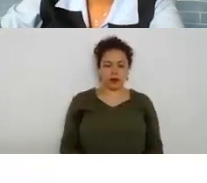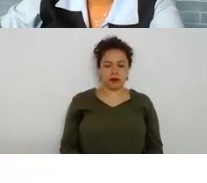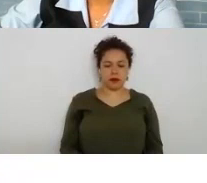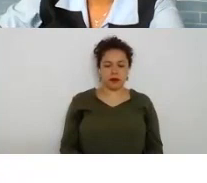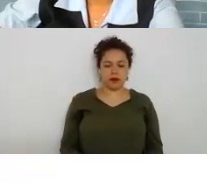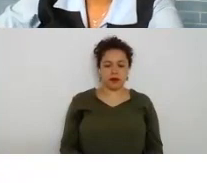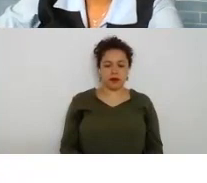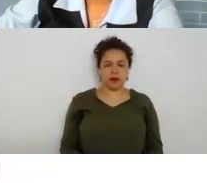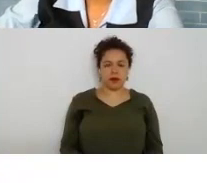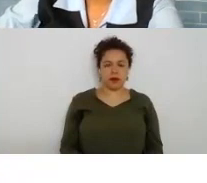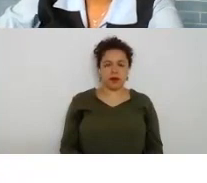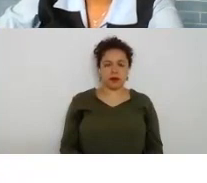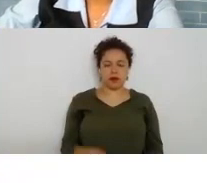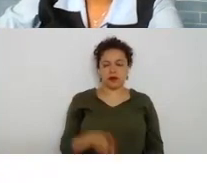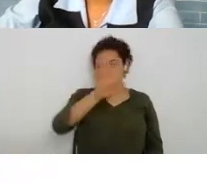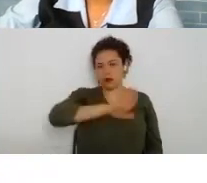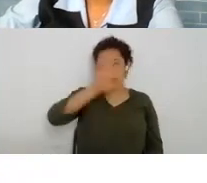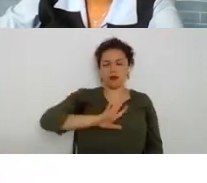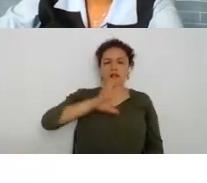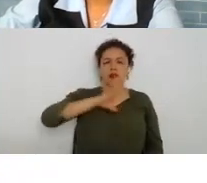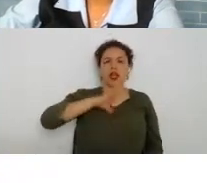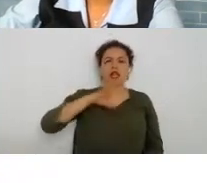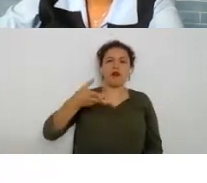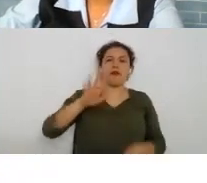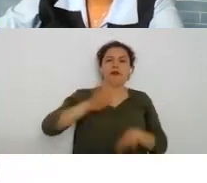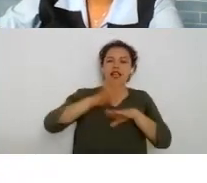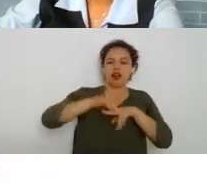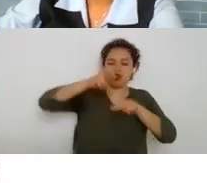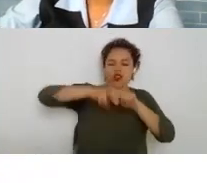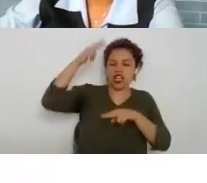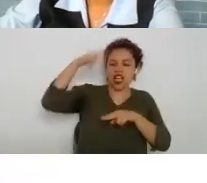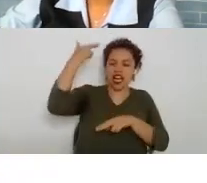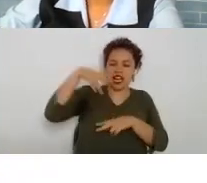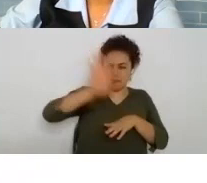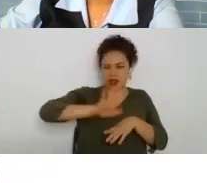estamos simulando que llevamos un trono. ¿De acuerdo?